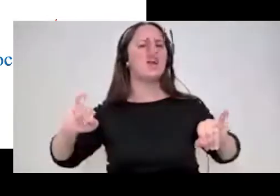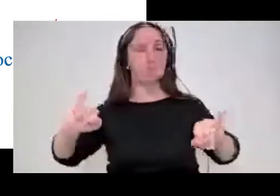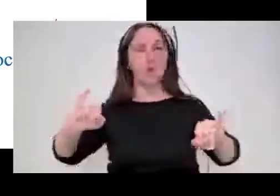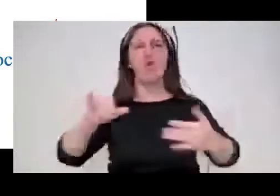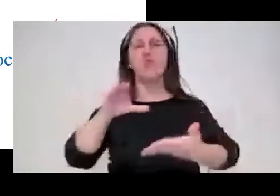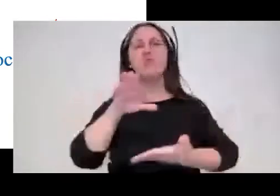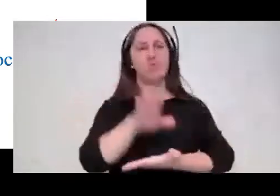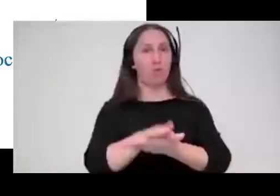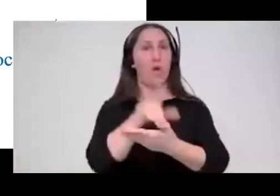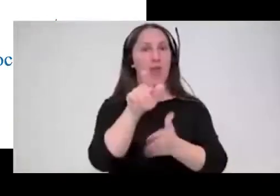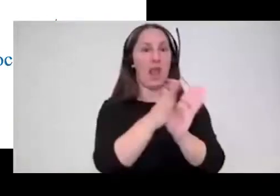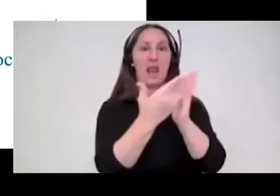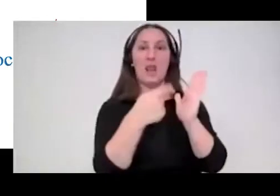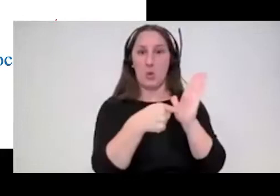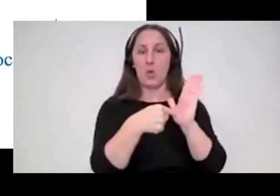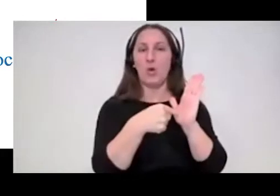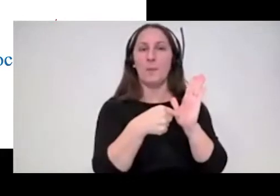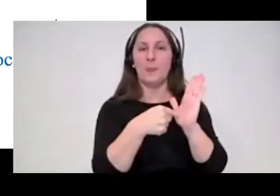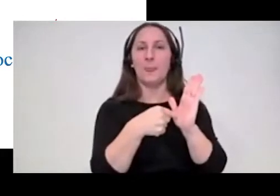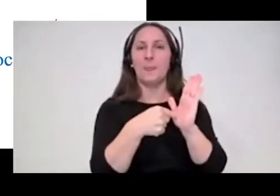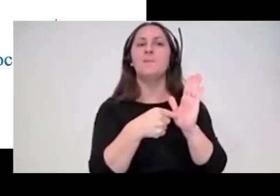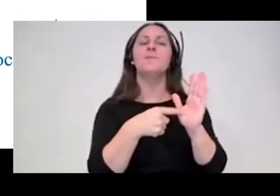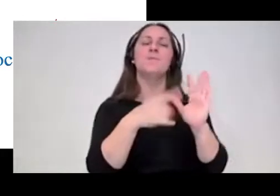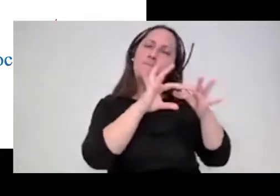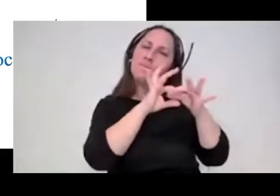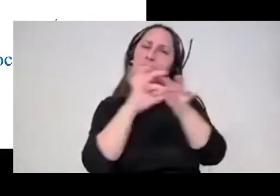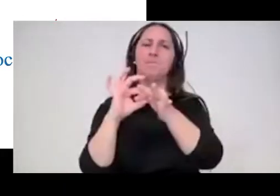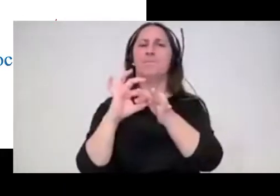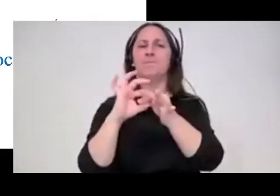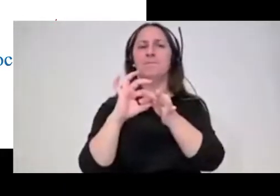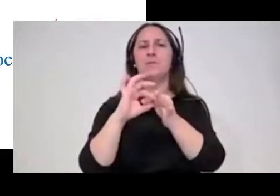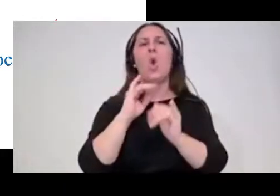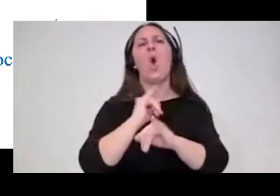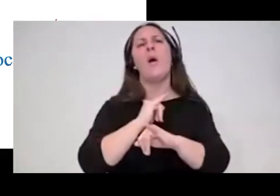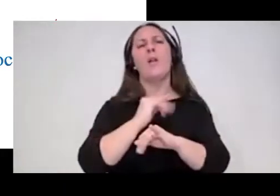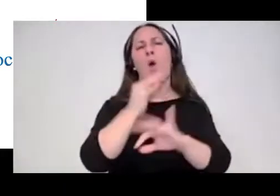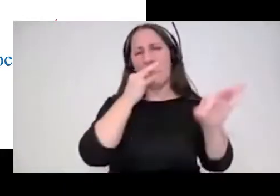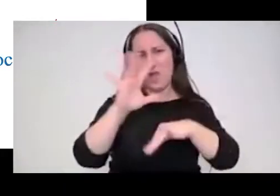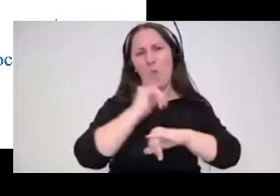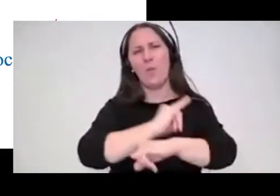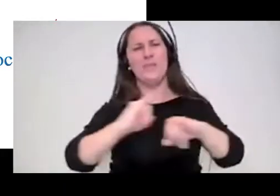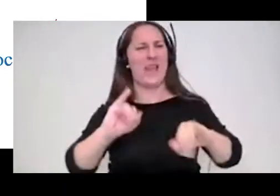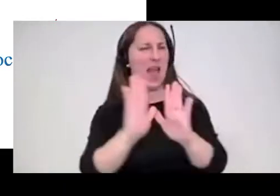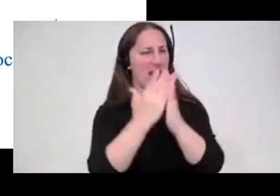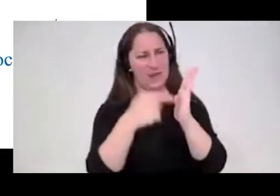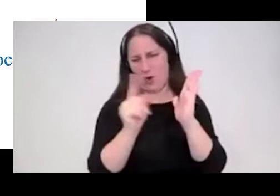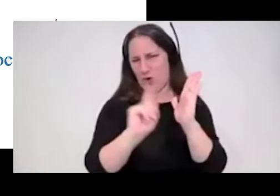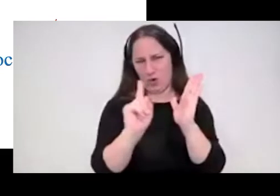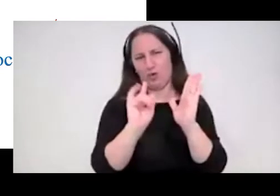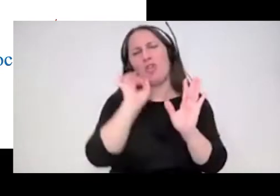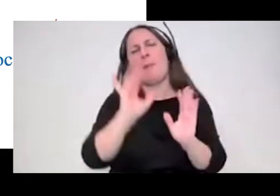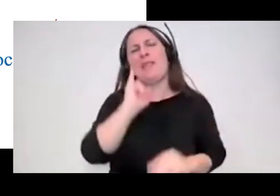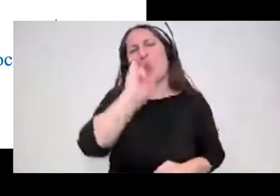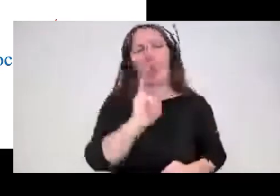libro que tiene mucho que ver con algunas cuestiones. No le estoy vendiendo el libro, le estoy comentando, nada más. Tiene mucho que ver con